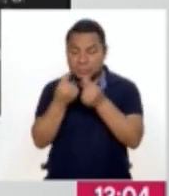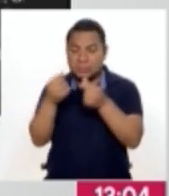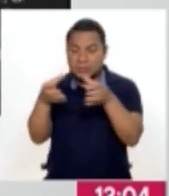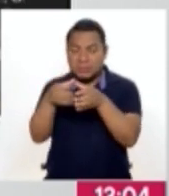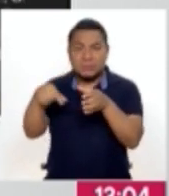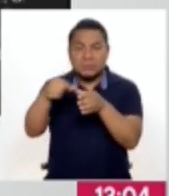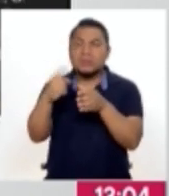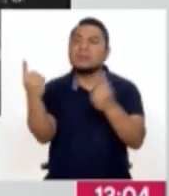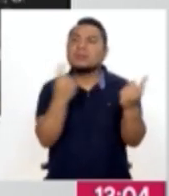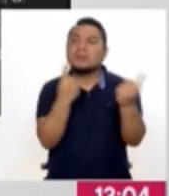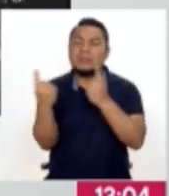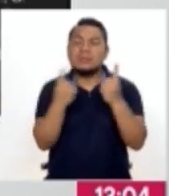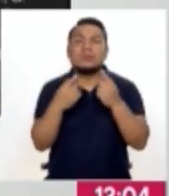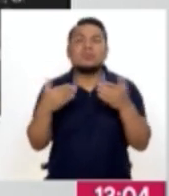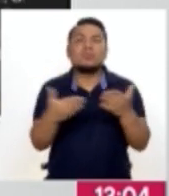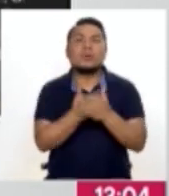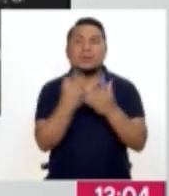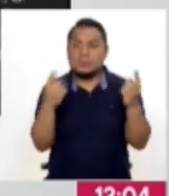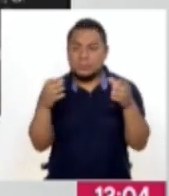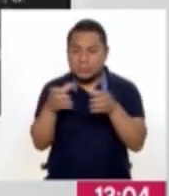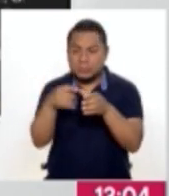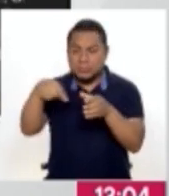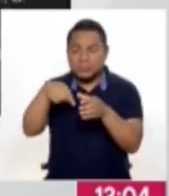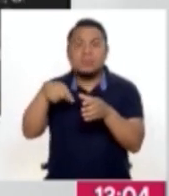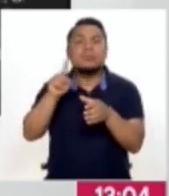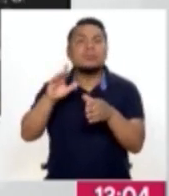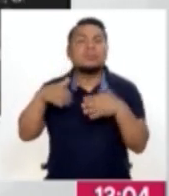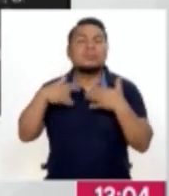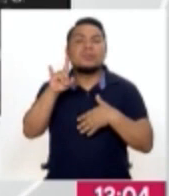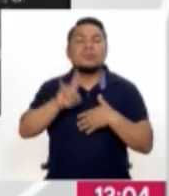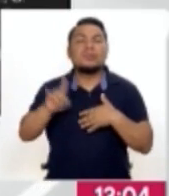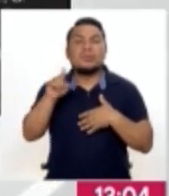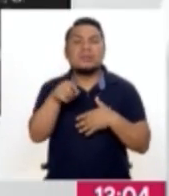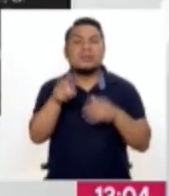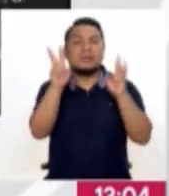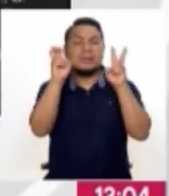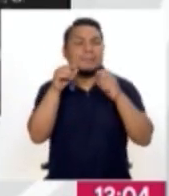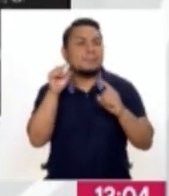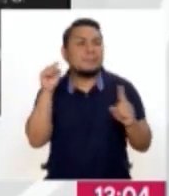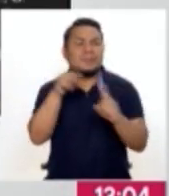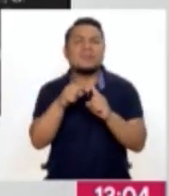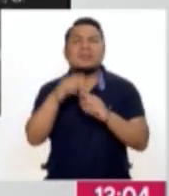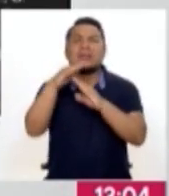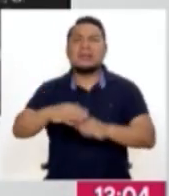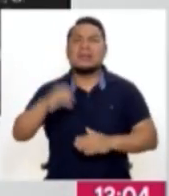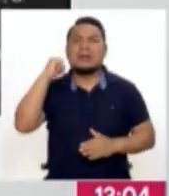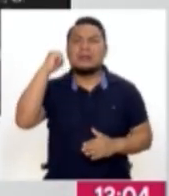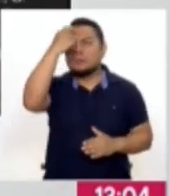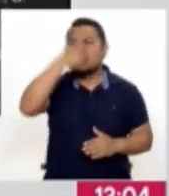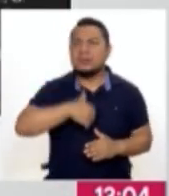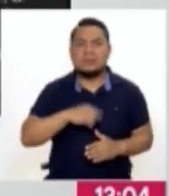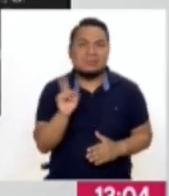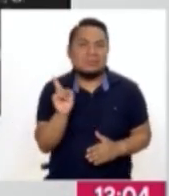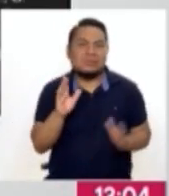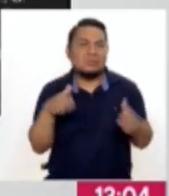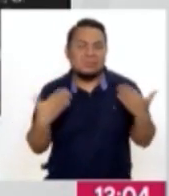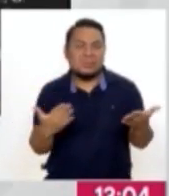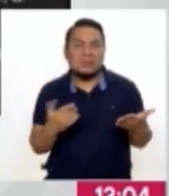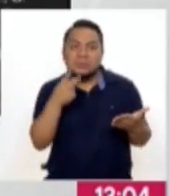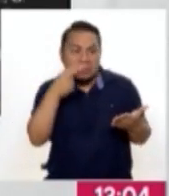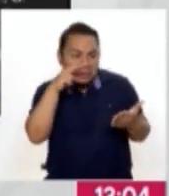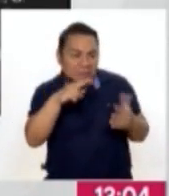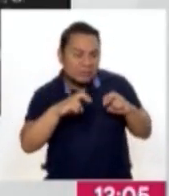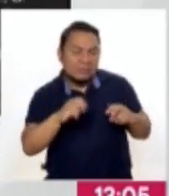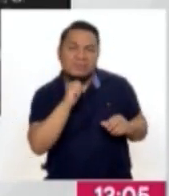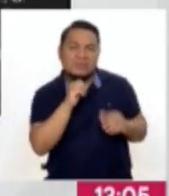que recién se está conformando no puede utilizar esos términos enfáticamente. Sin embargo, el presidente del